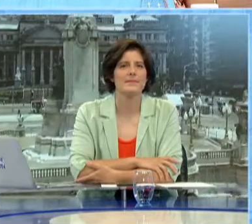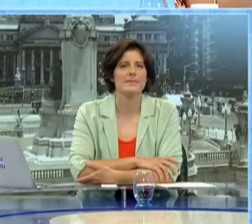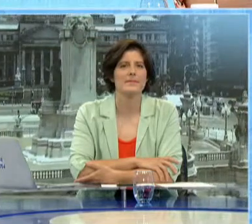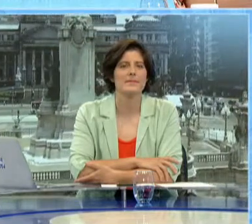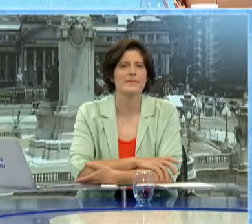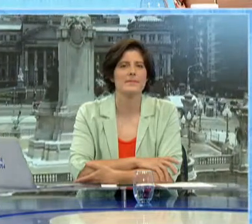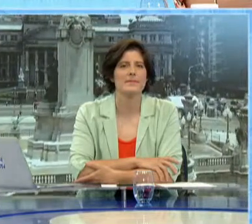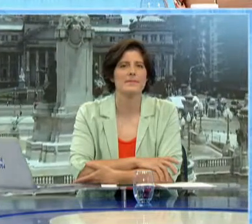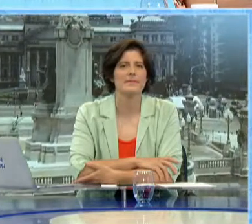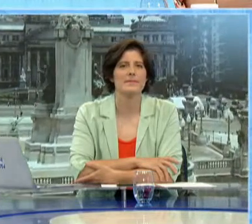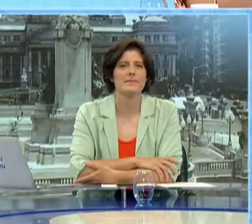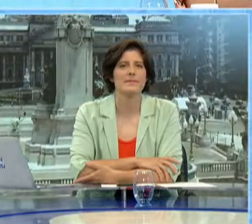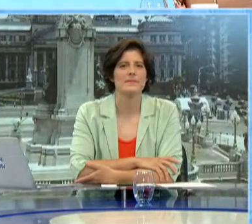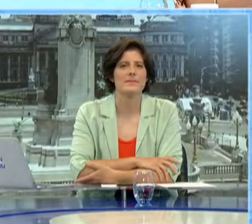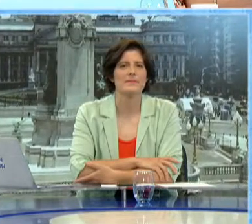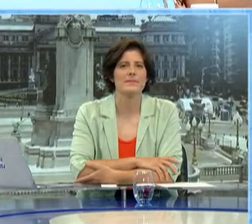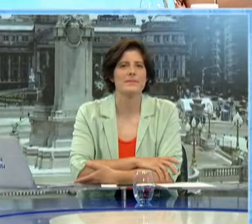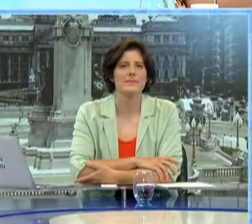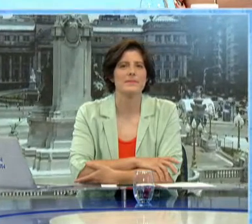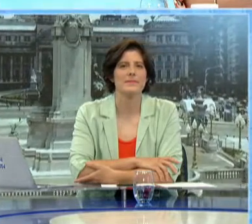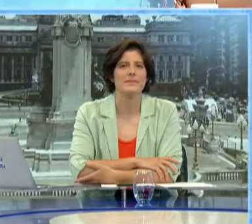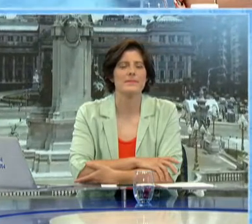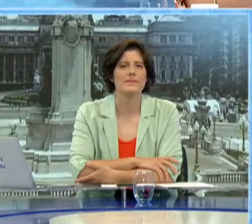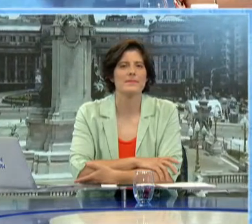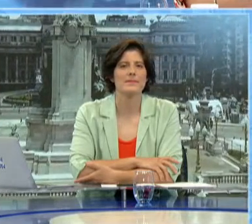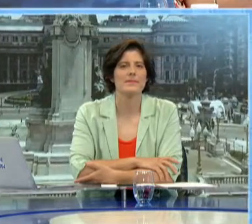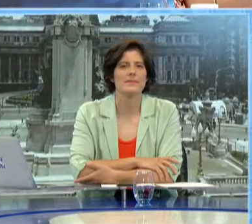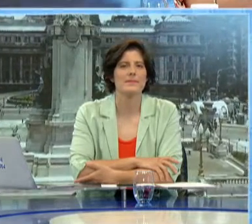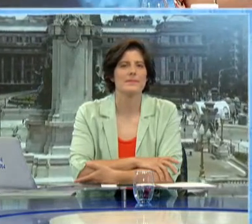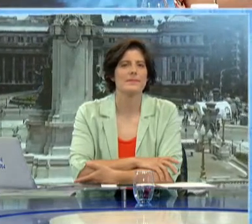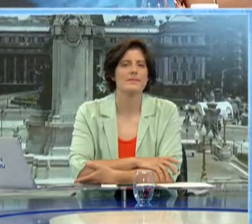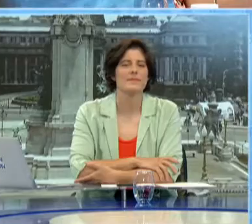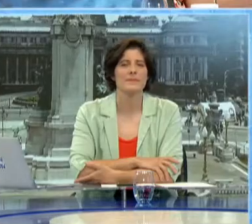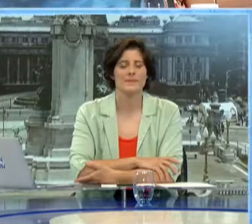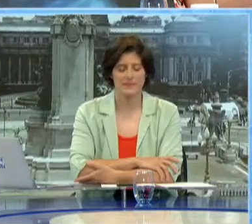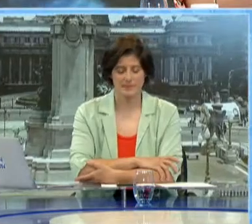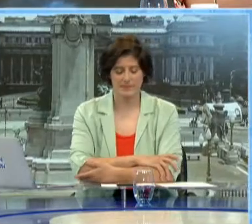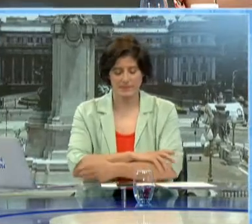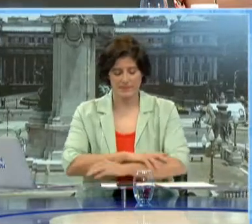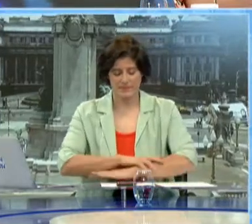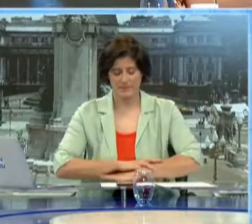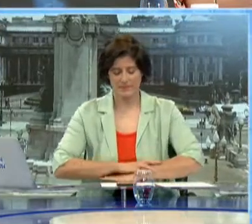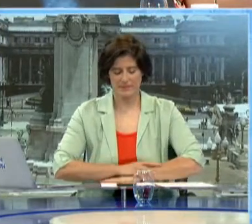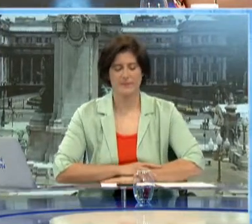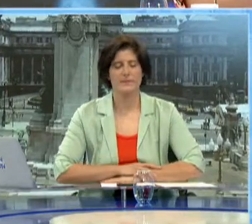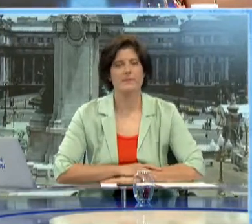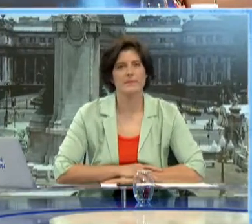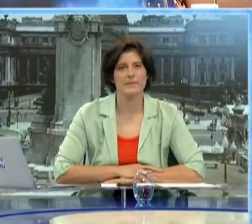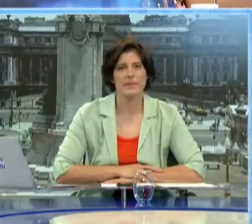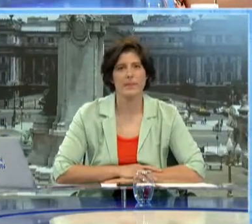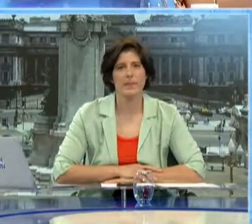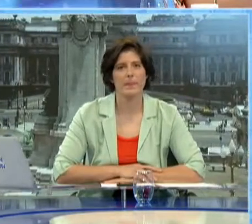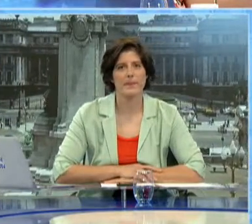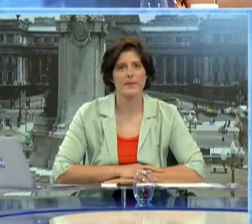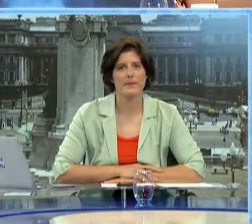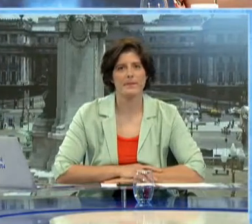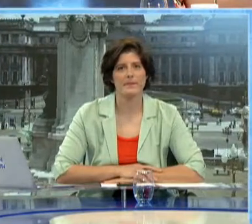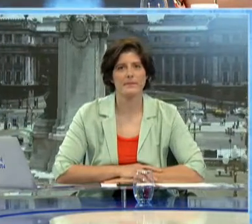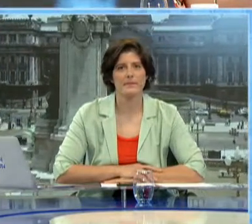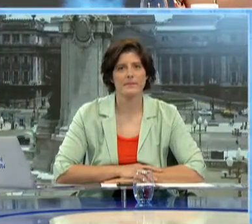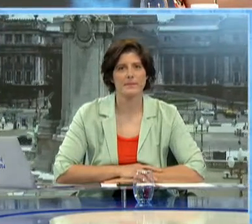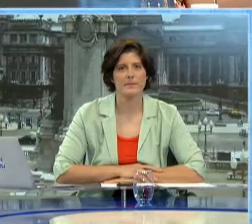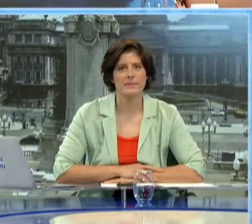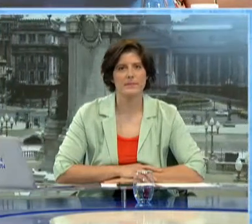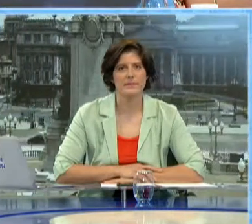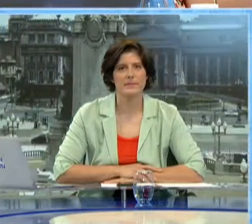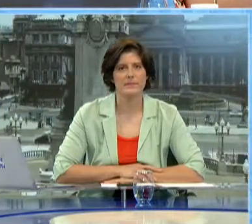¿Para ser solidario con el país? ¿Para invertir en el país? ¿Para contribuir con el pago de los